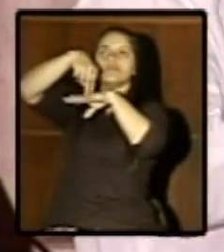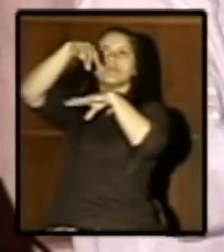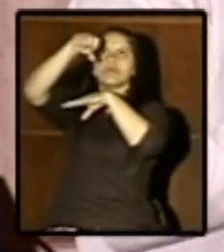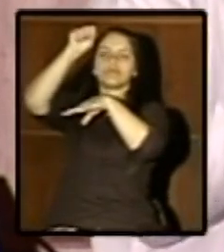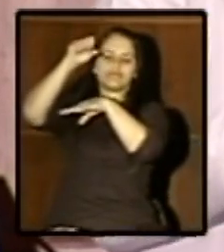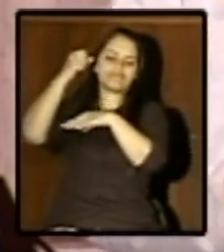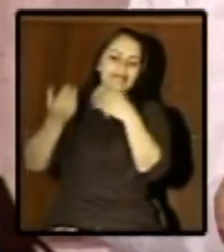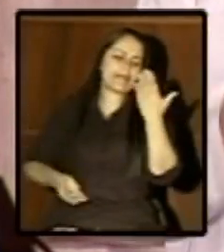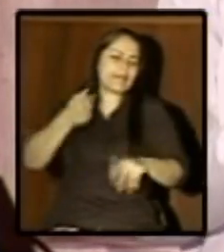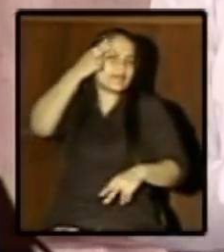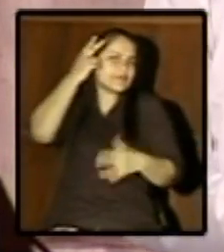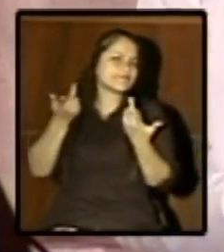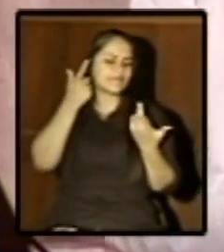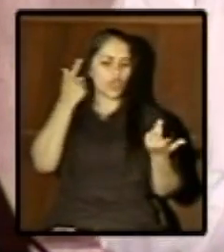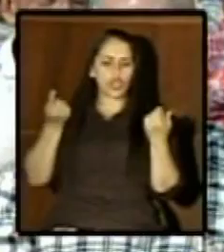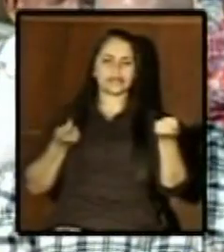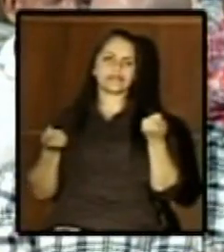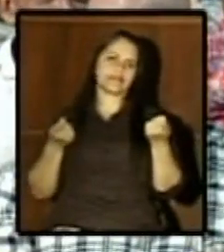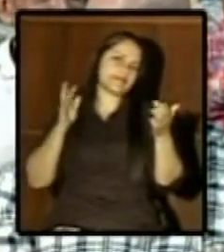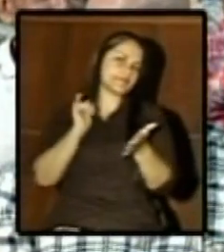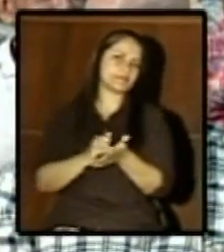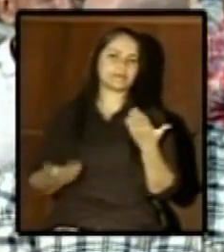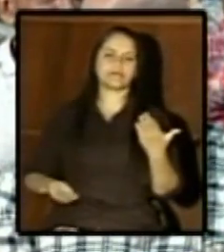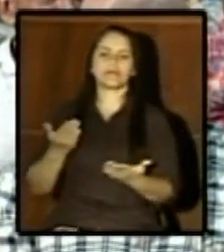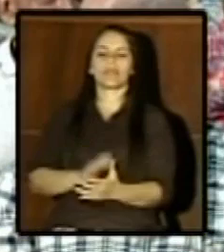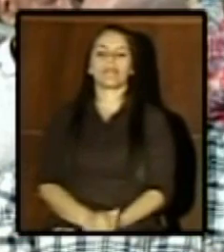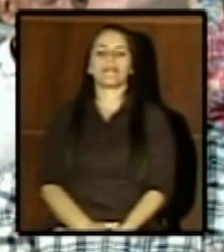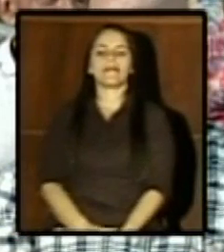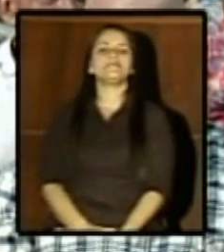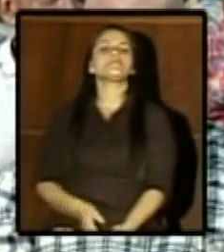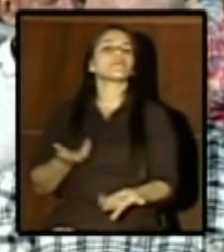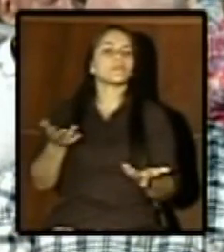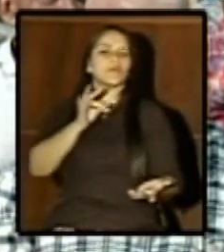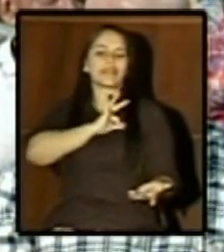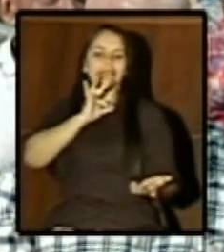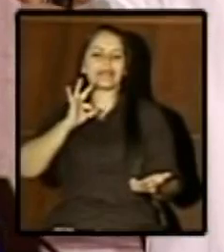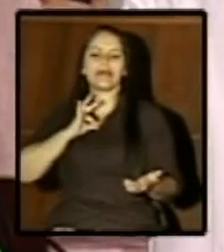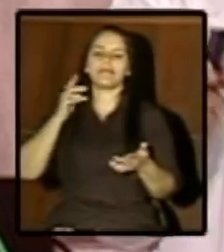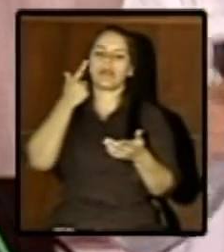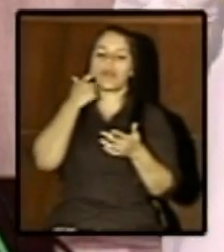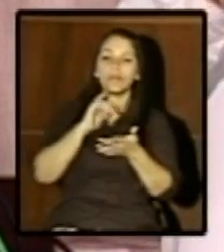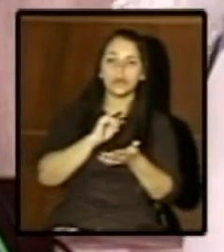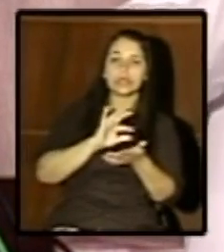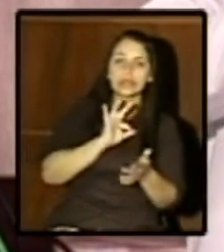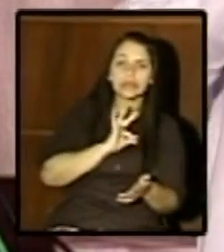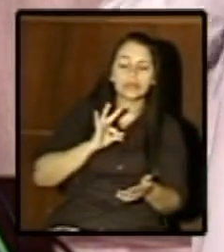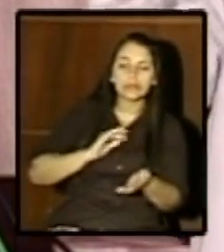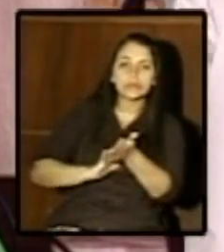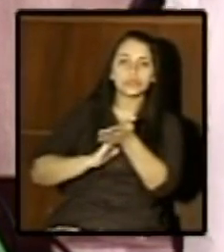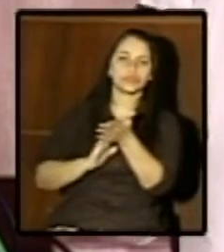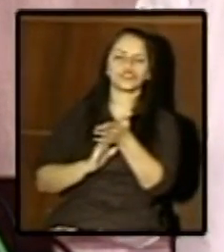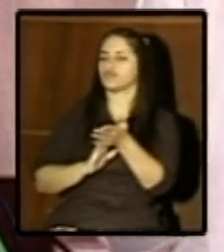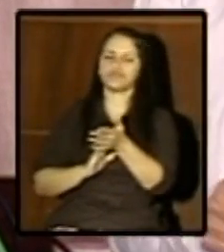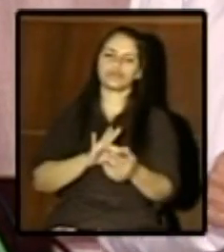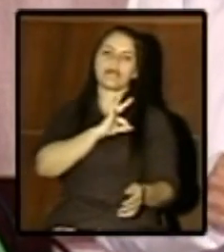que genere este movimiento, si yo tengo que coger cosas así, pues pongo un banquito. Bueno, es inventarse las cosas que me eviten